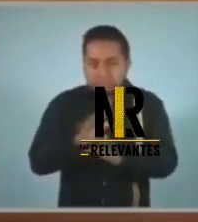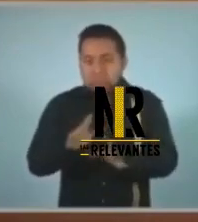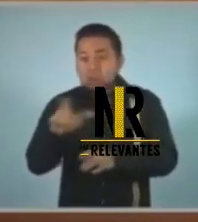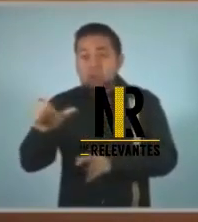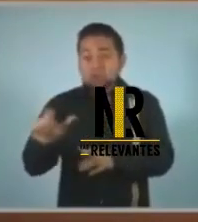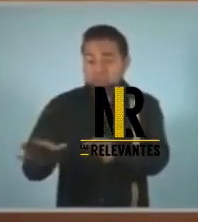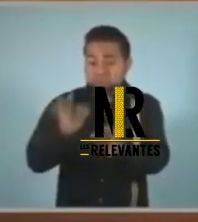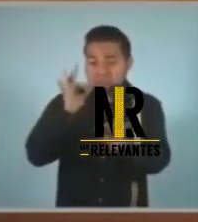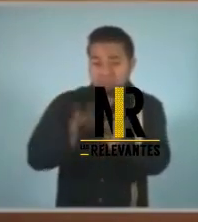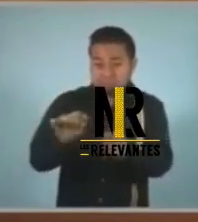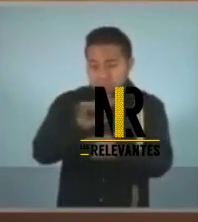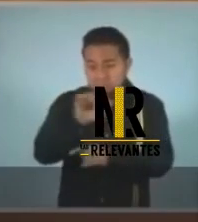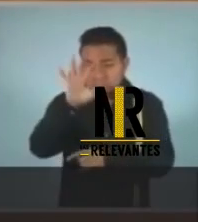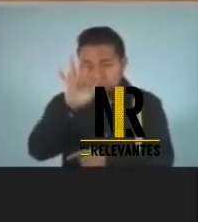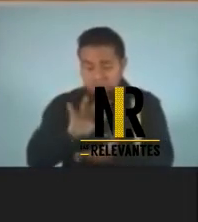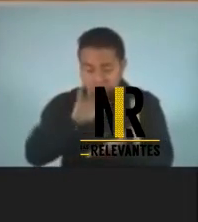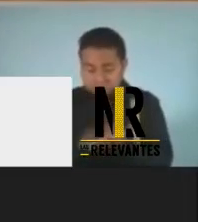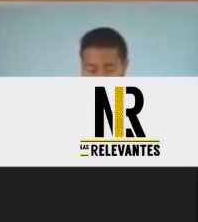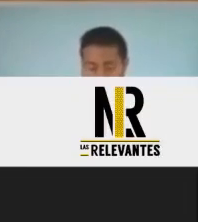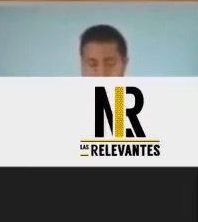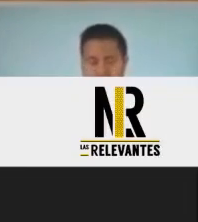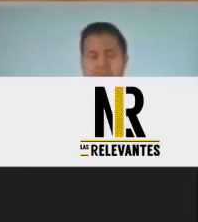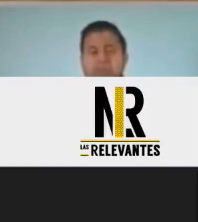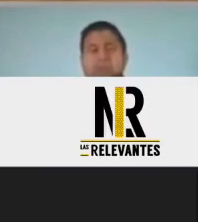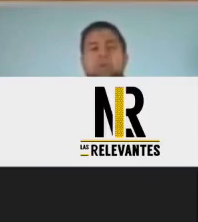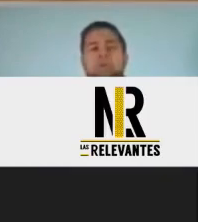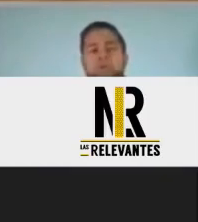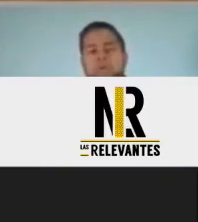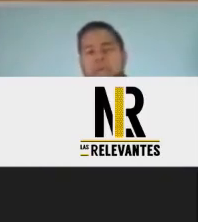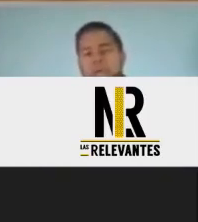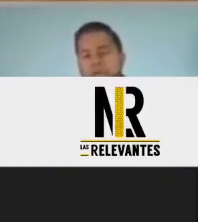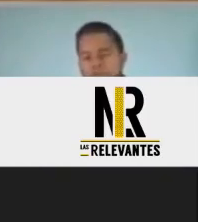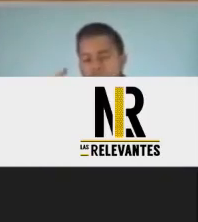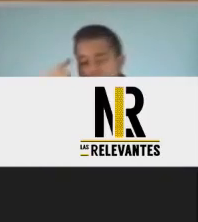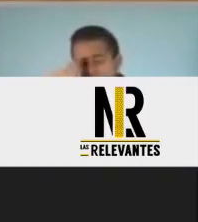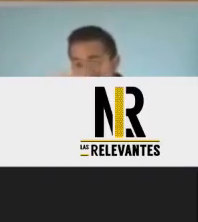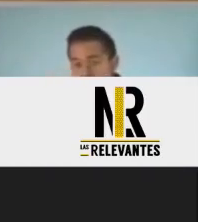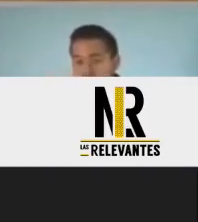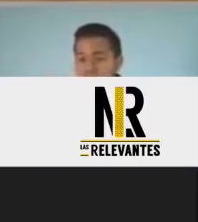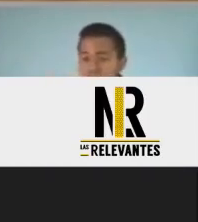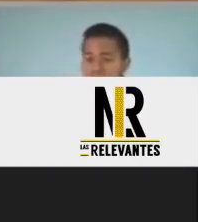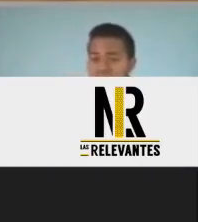el cumplimiento al total de requisitos es que podemos iniciar con el proceso de revisión de aumento de tarifa.